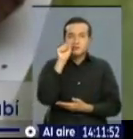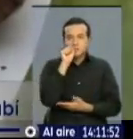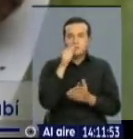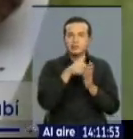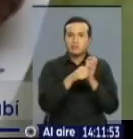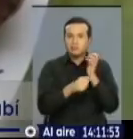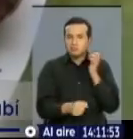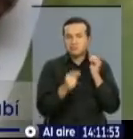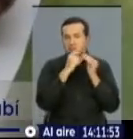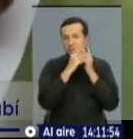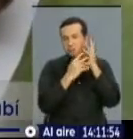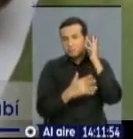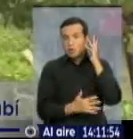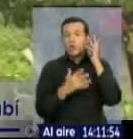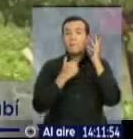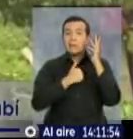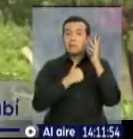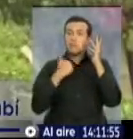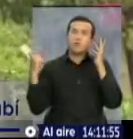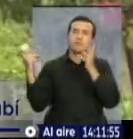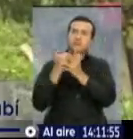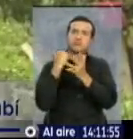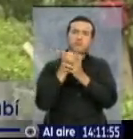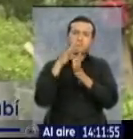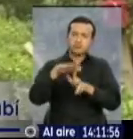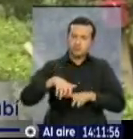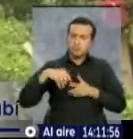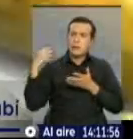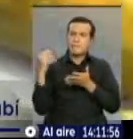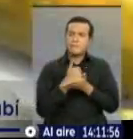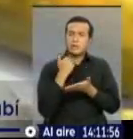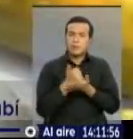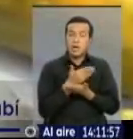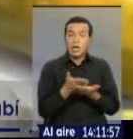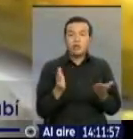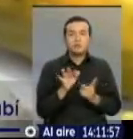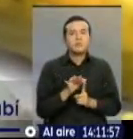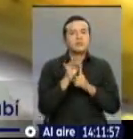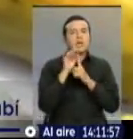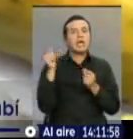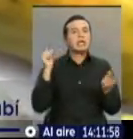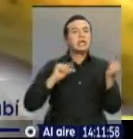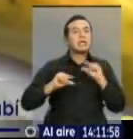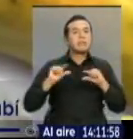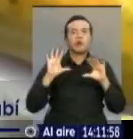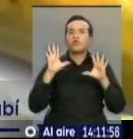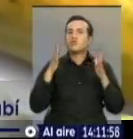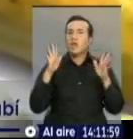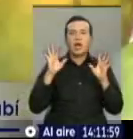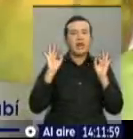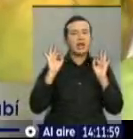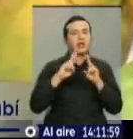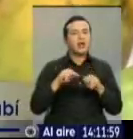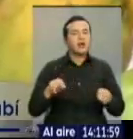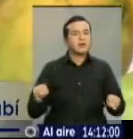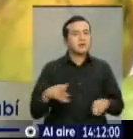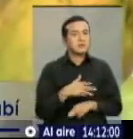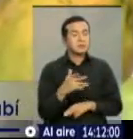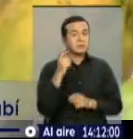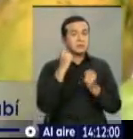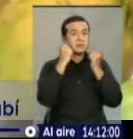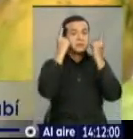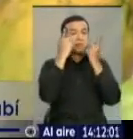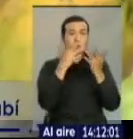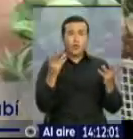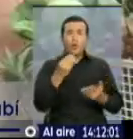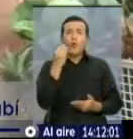otras variedades que han cultivado en este periodo con la característica orgánica, es decir, sin el uso de químicos. Llama la atención que